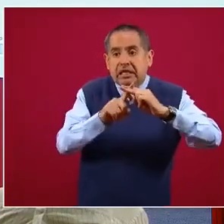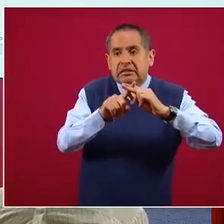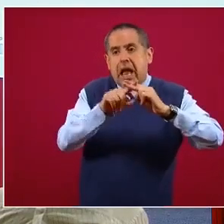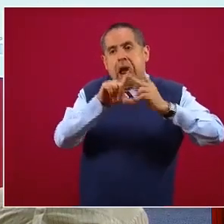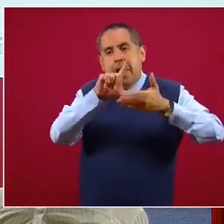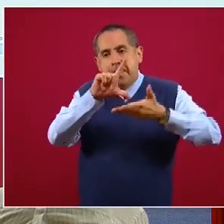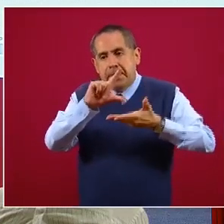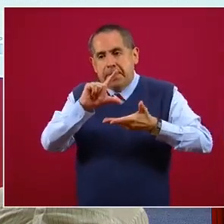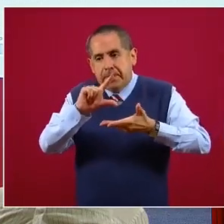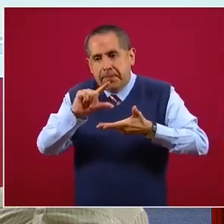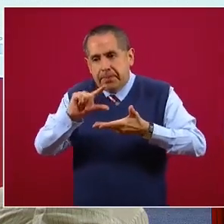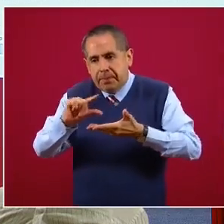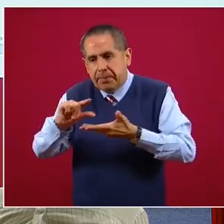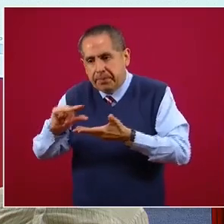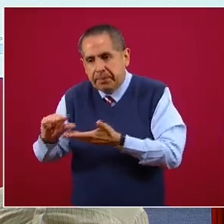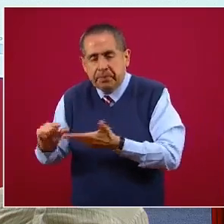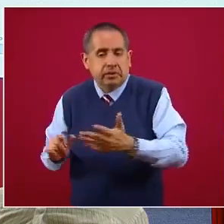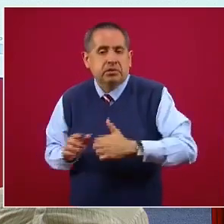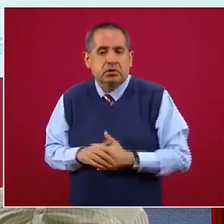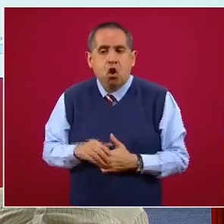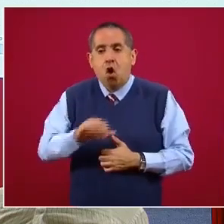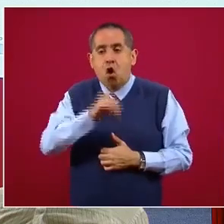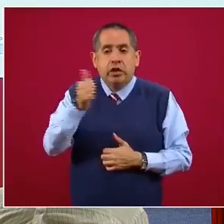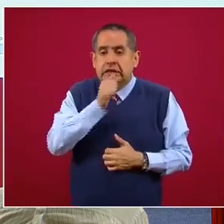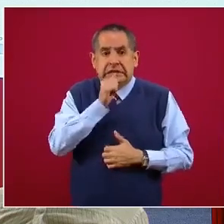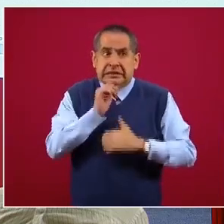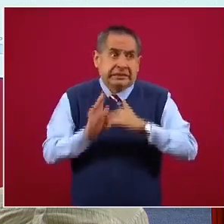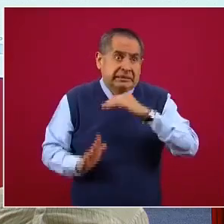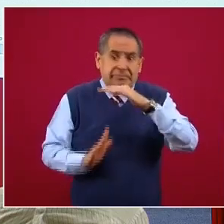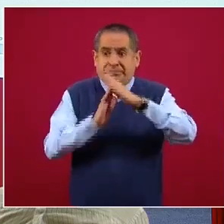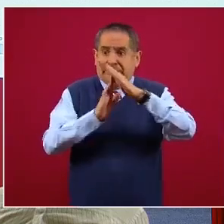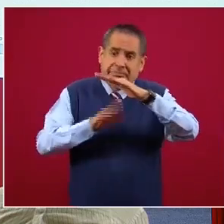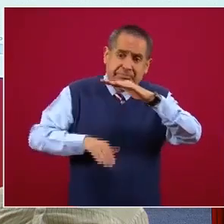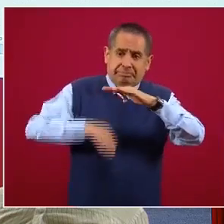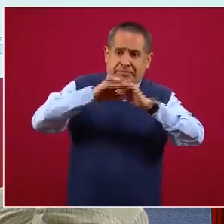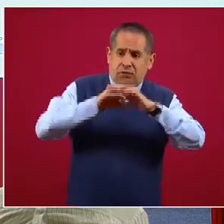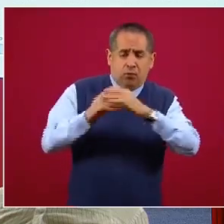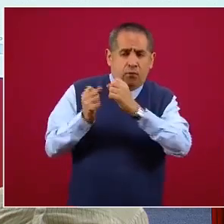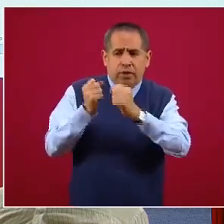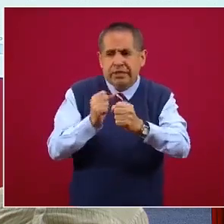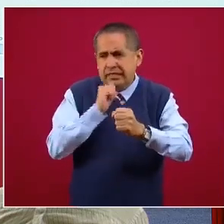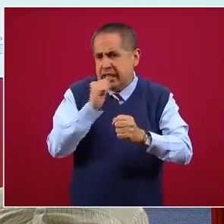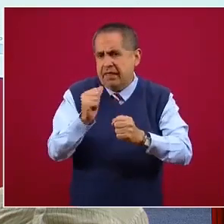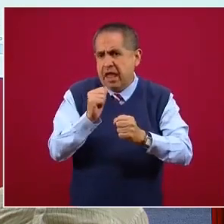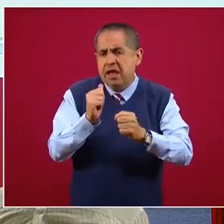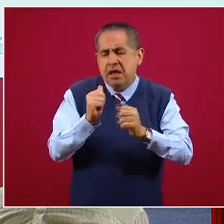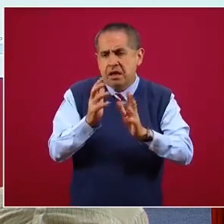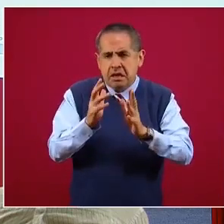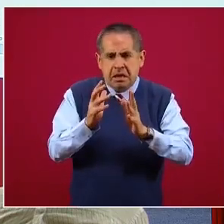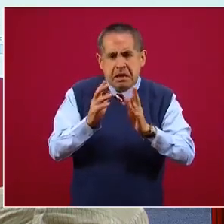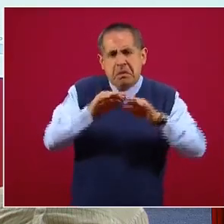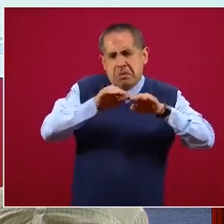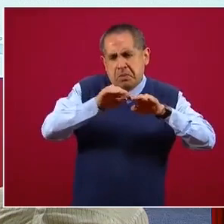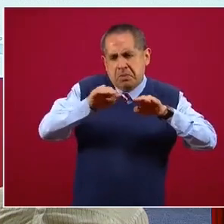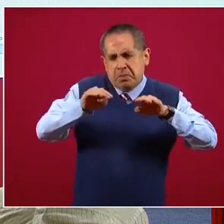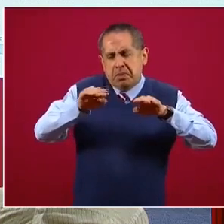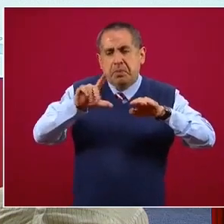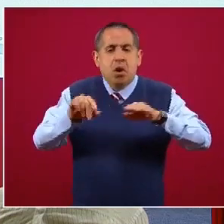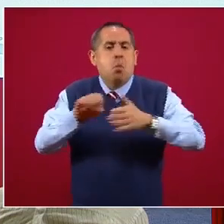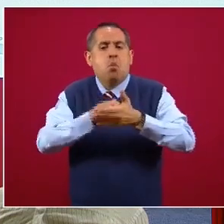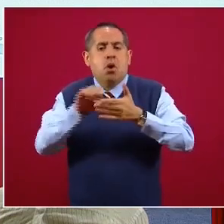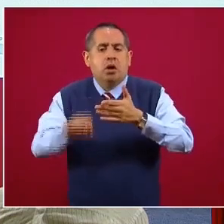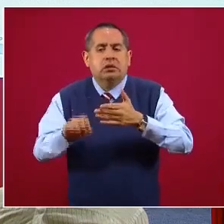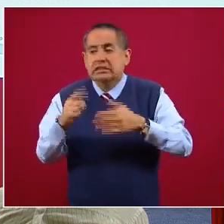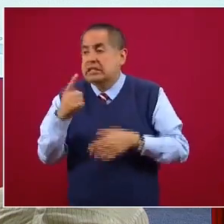manera sostenida. Y otras no tuvieron una intensidad tan alta medida por la incidencia, casos por